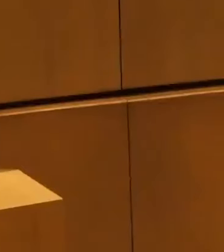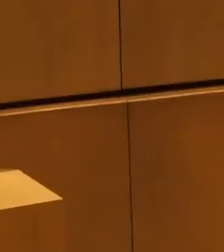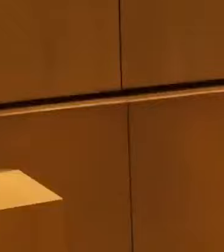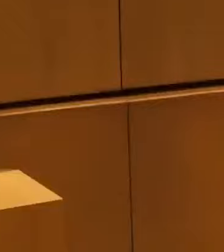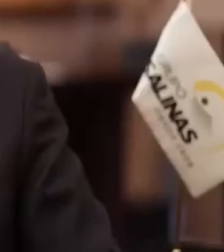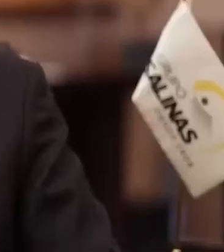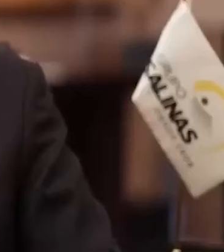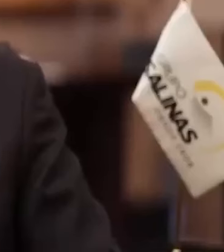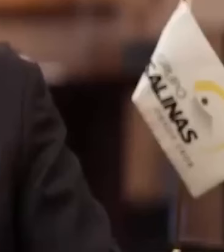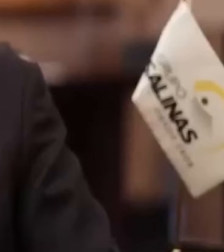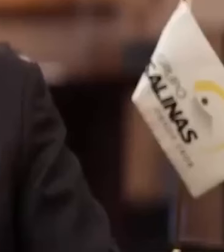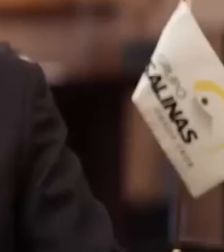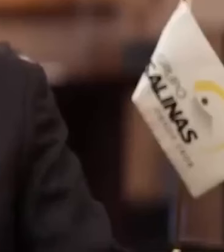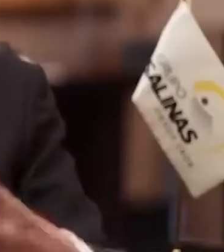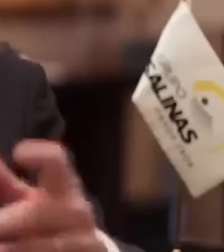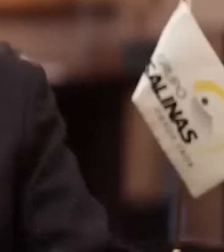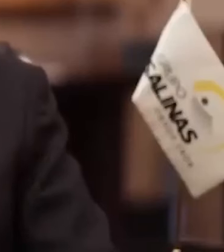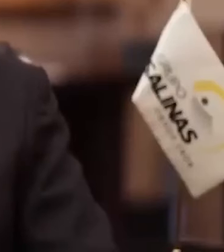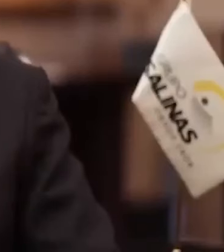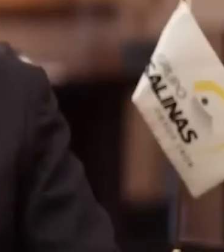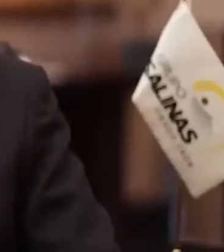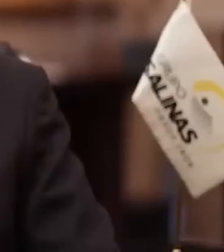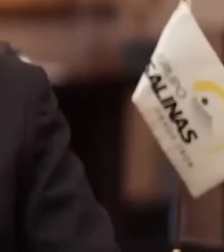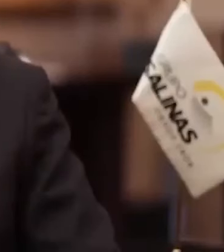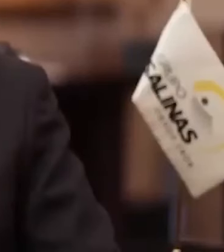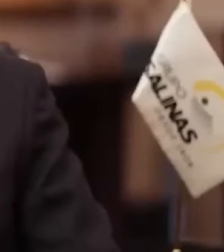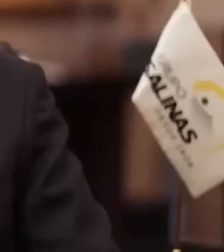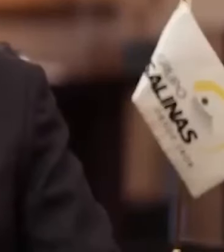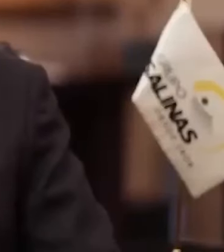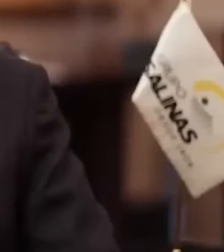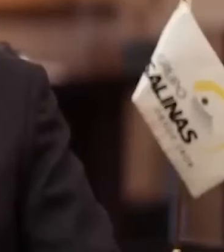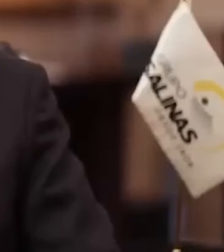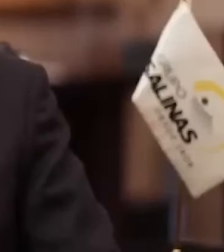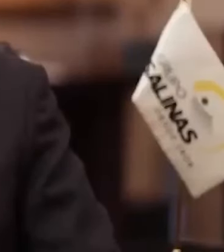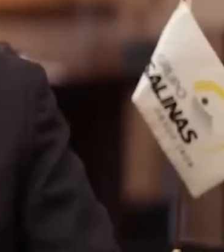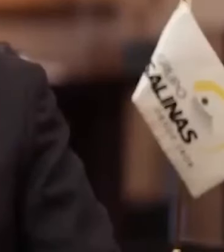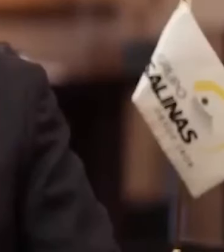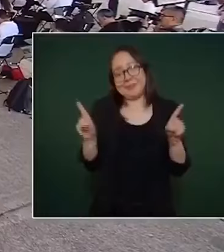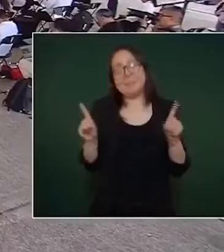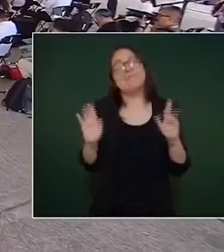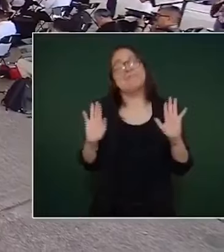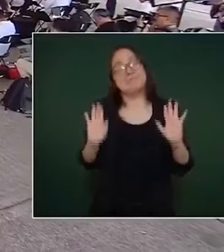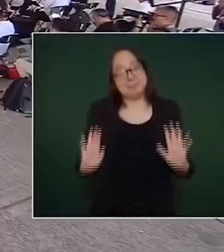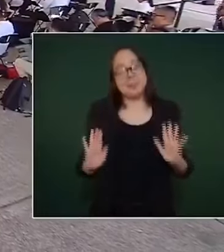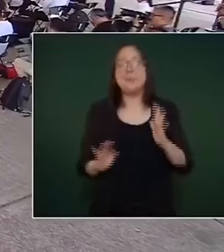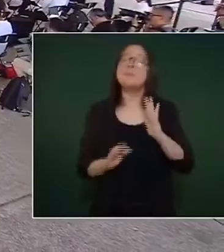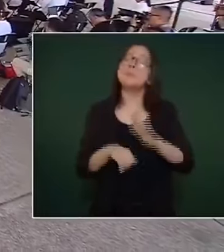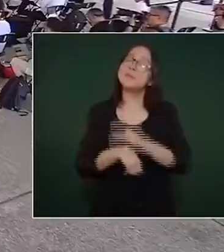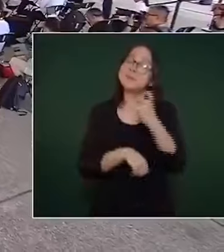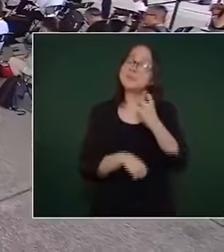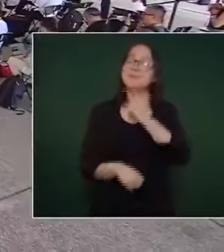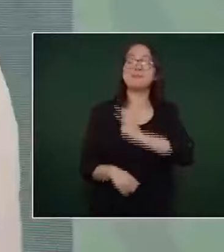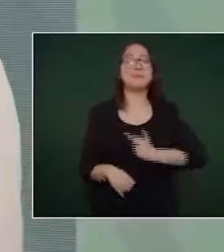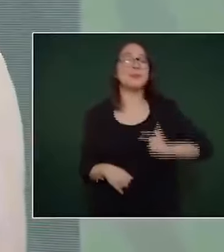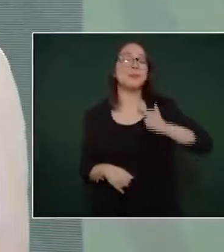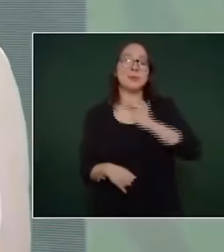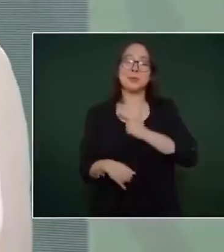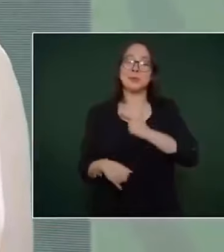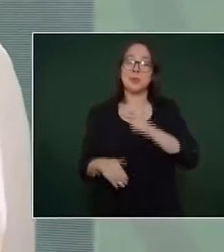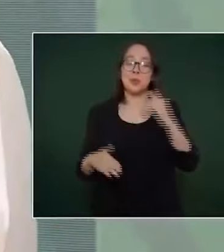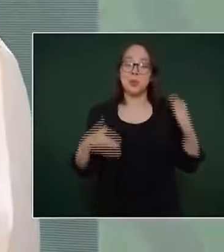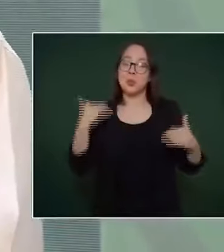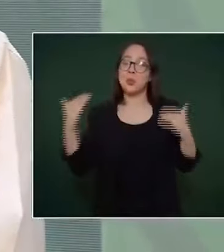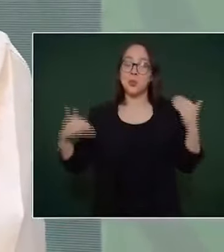como, sí, Ricardo Salinas Pliego. Hoy el presidente Andrés Manuel López Obrador